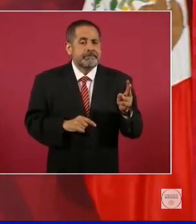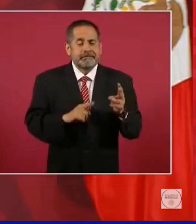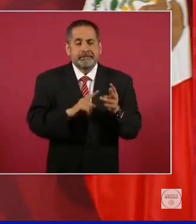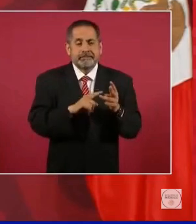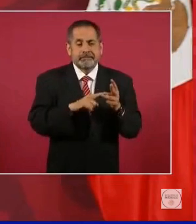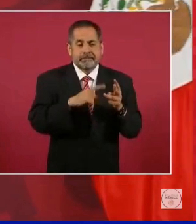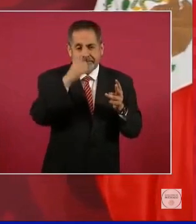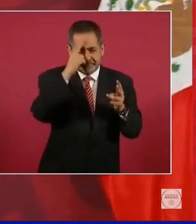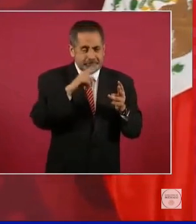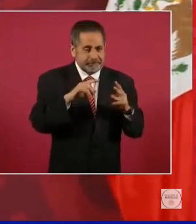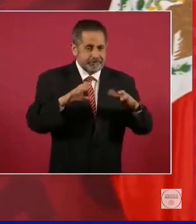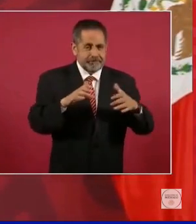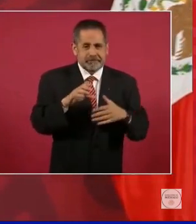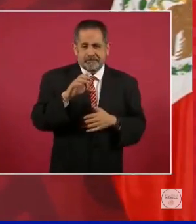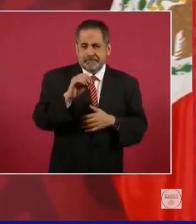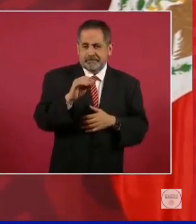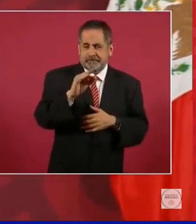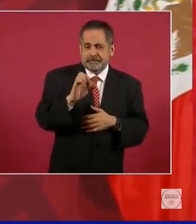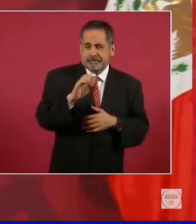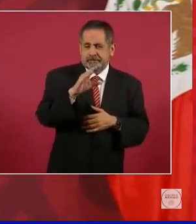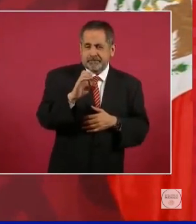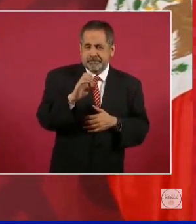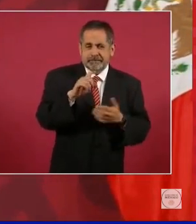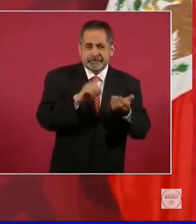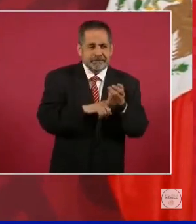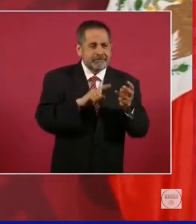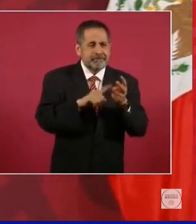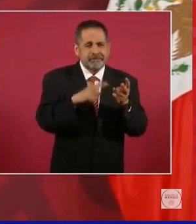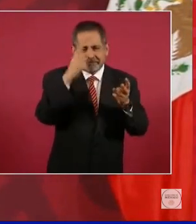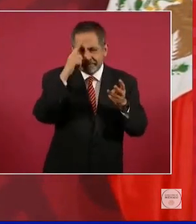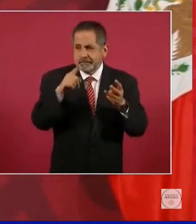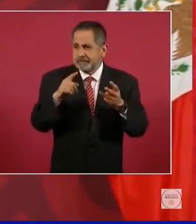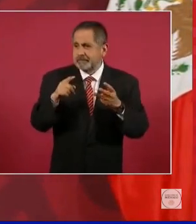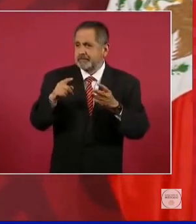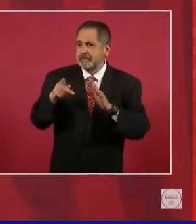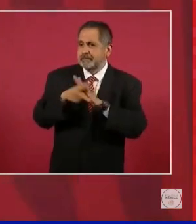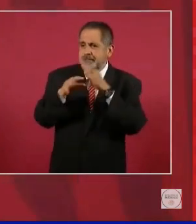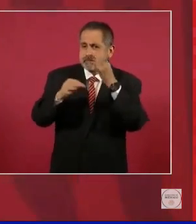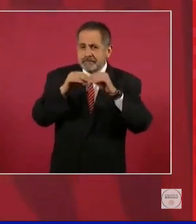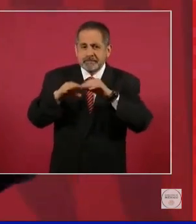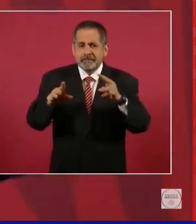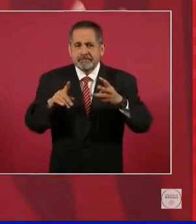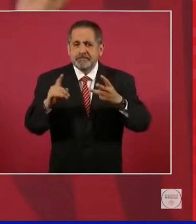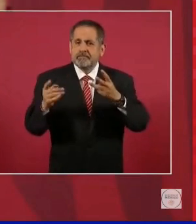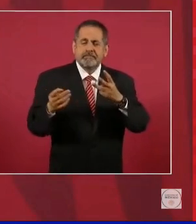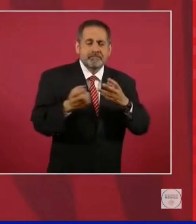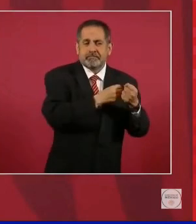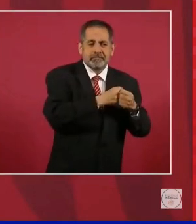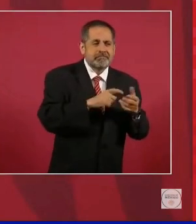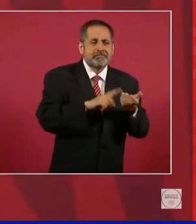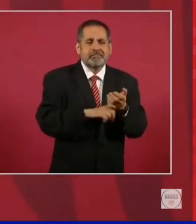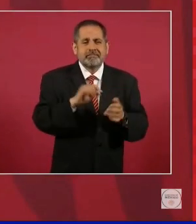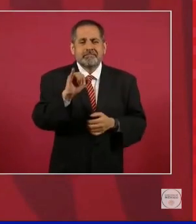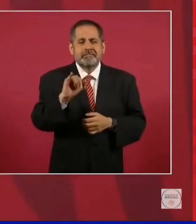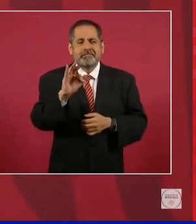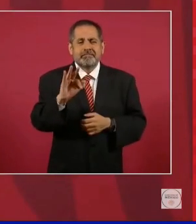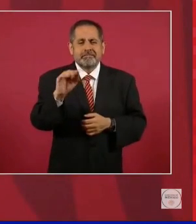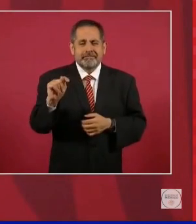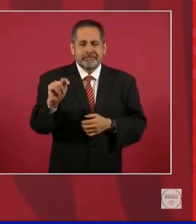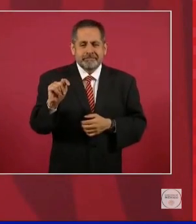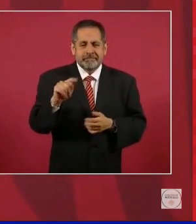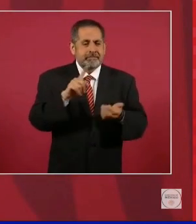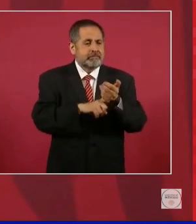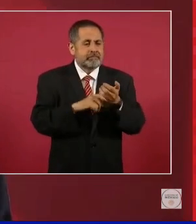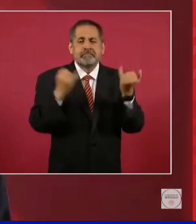evitar los monopolios en los medios de comunicación, que terminó también